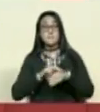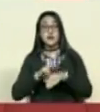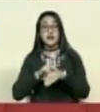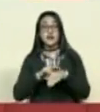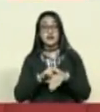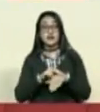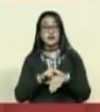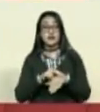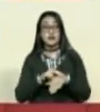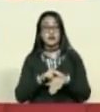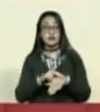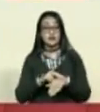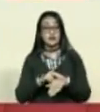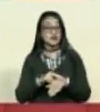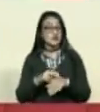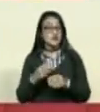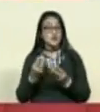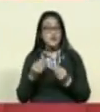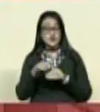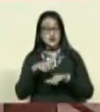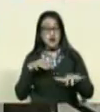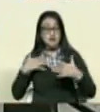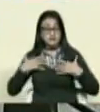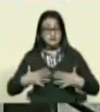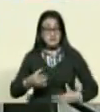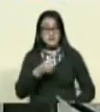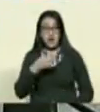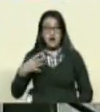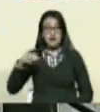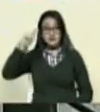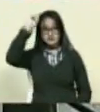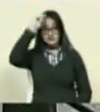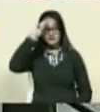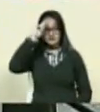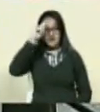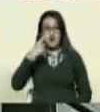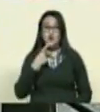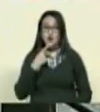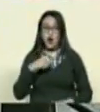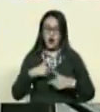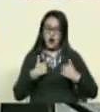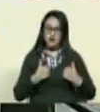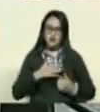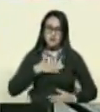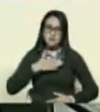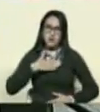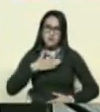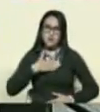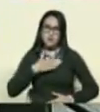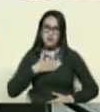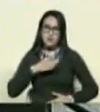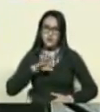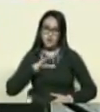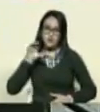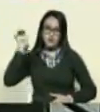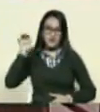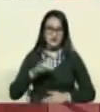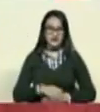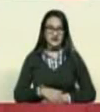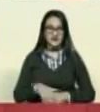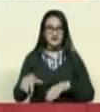ejército de batas blancas, con su boina roja y su corazón palpitando por la patria, un